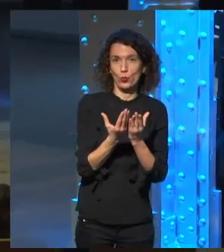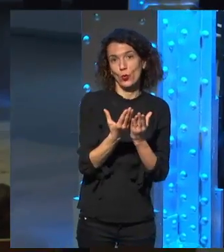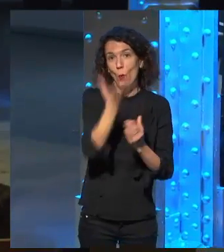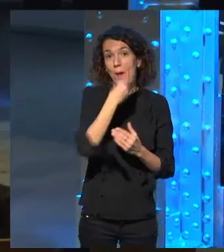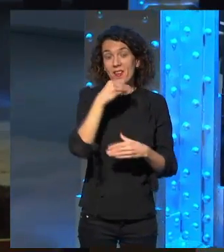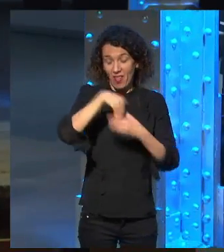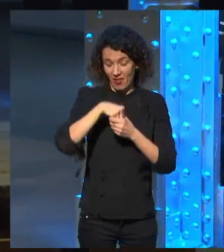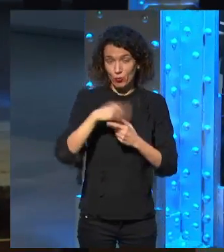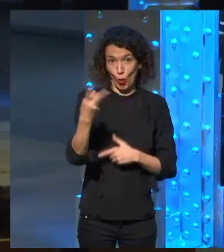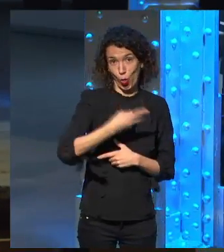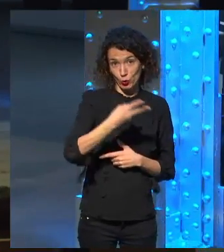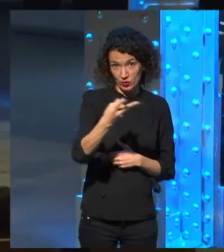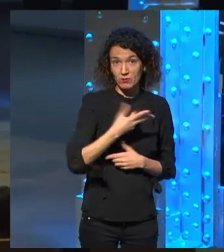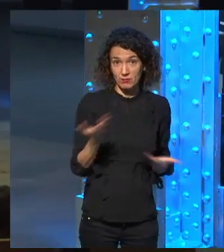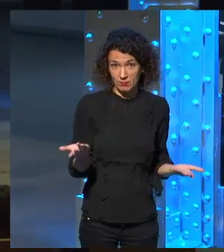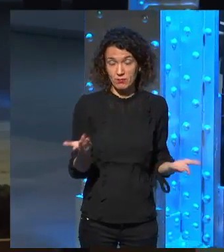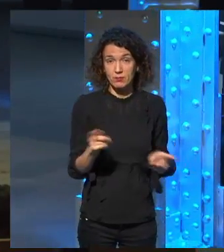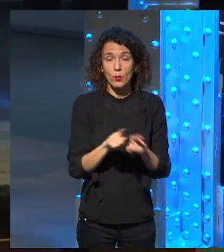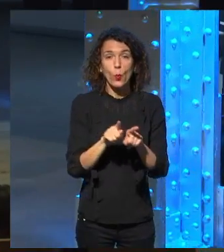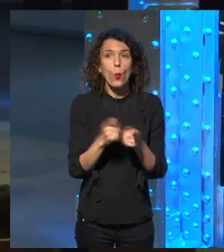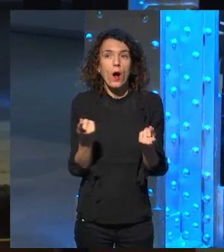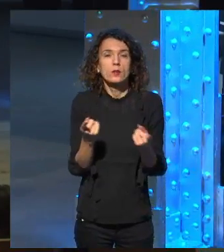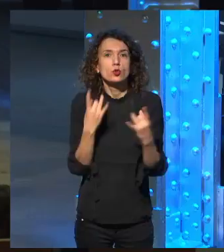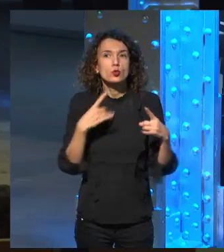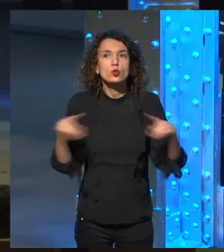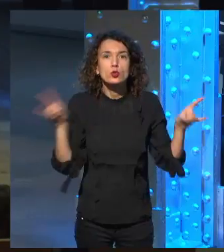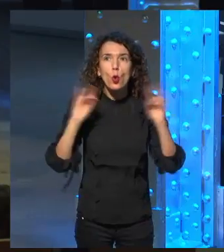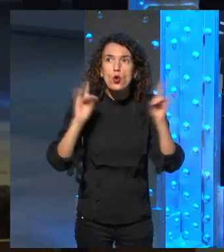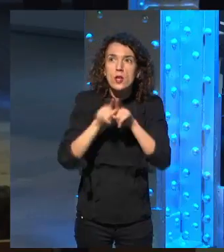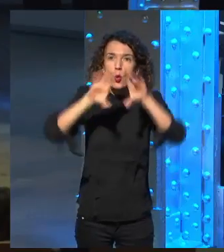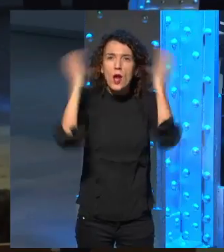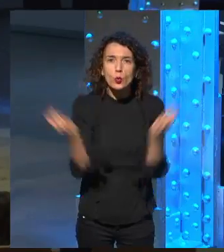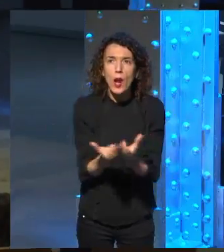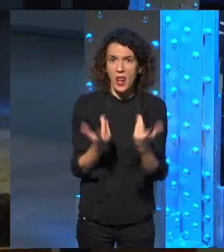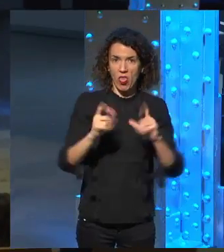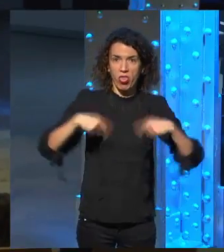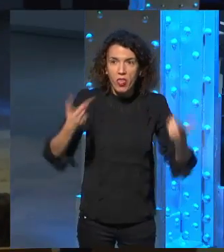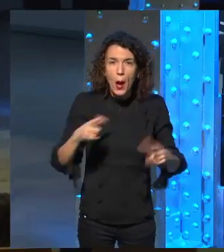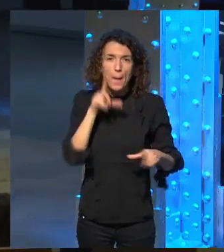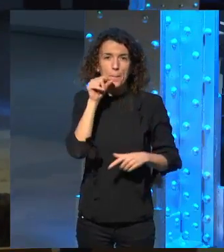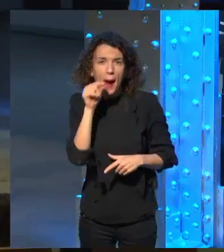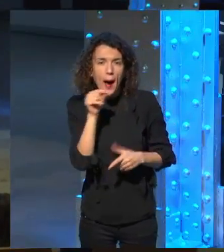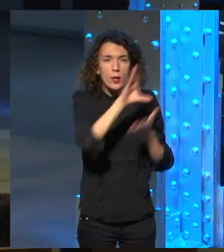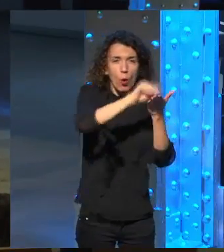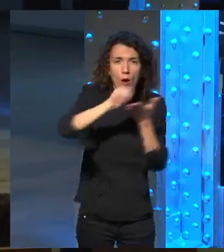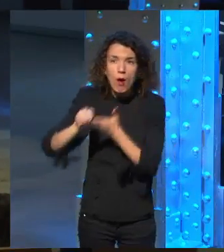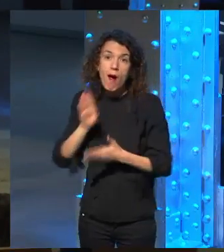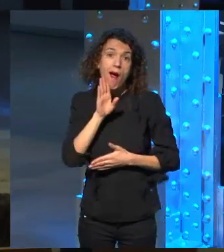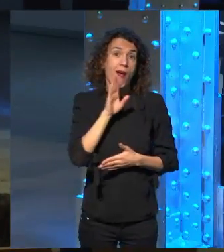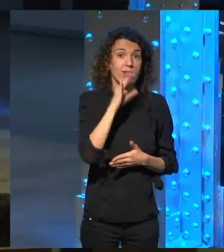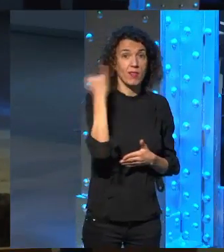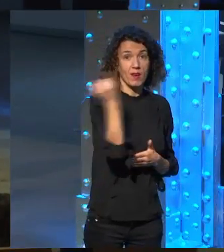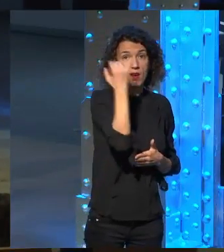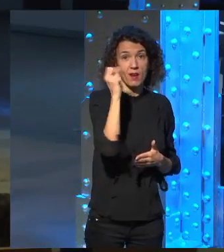central, precisamente, es puro sonido del cosmos, de la naturaleza, los pájaros que apuntaba Javier. Es